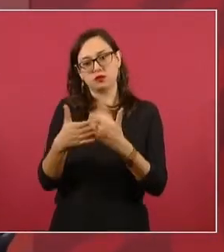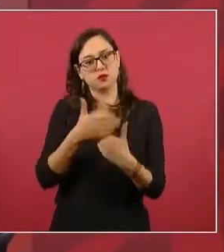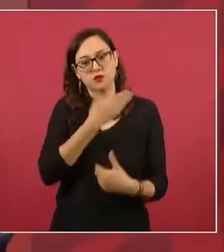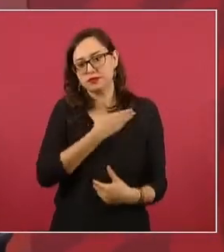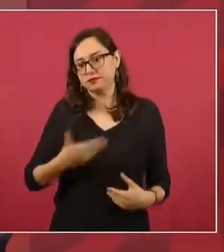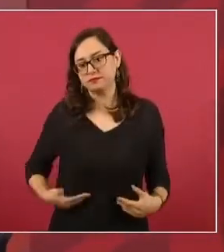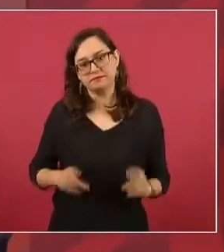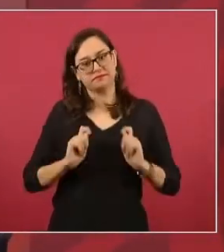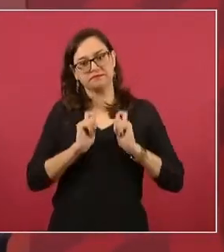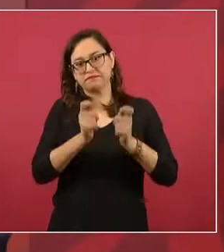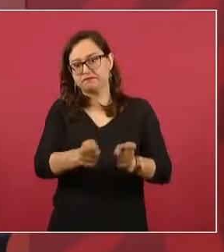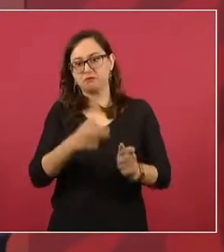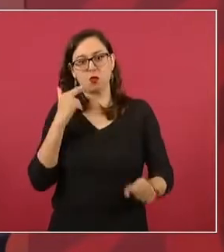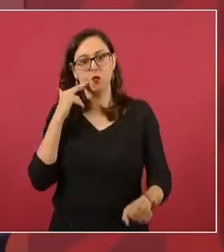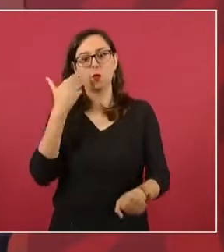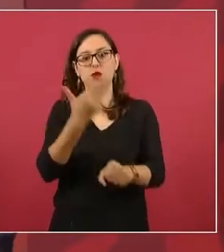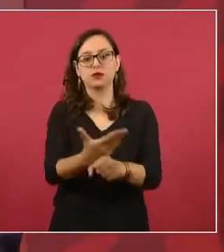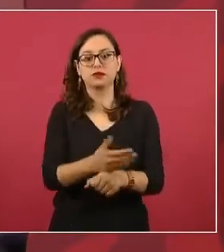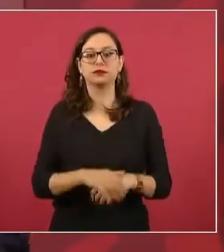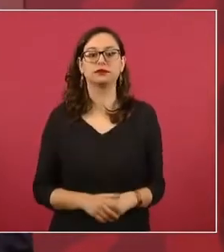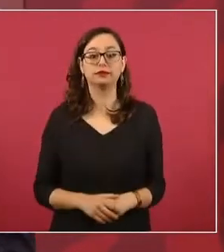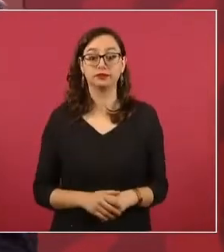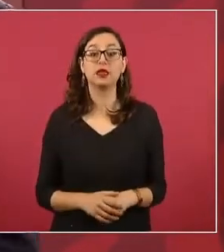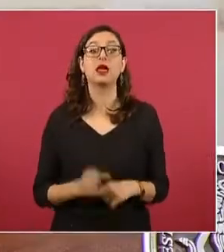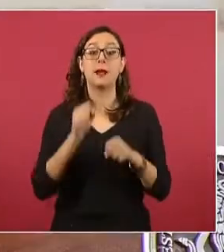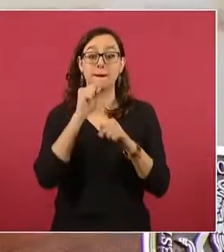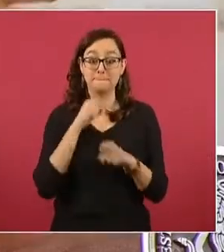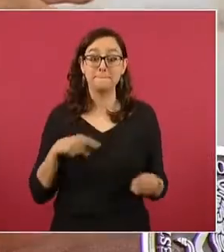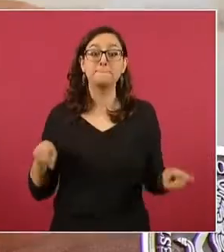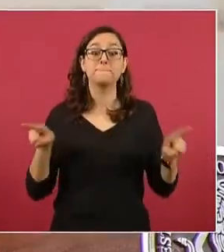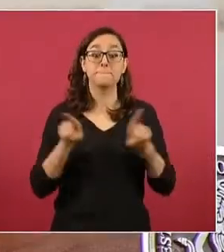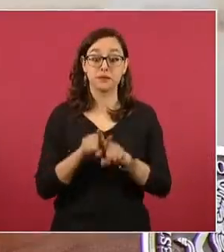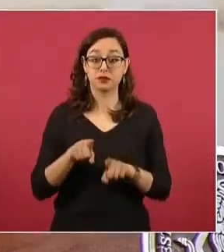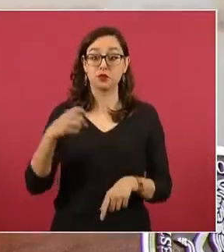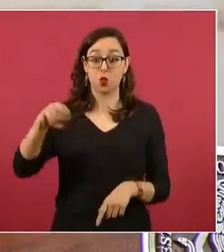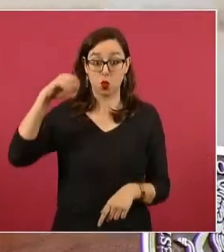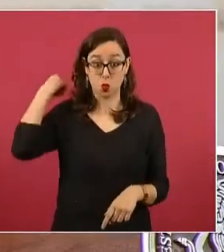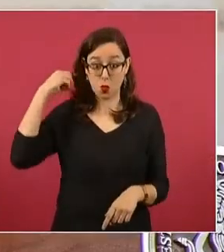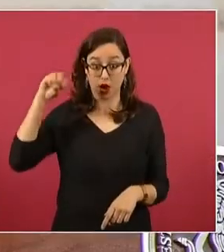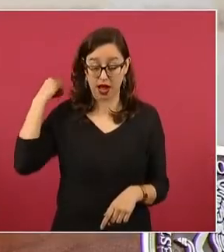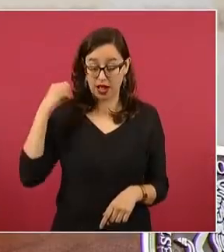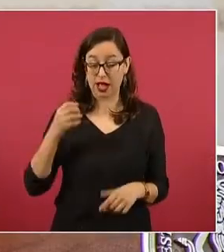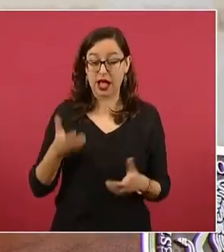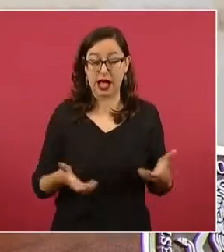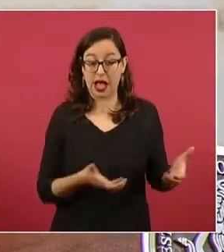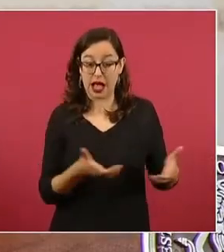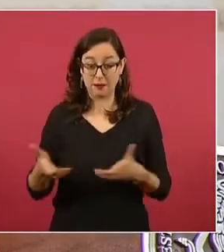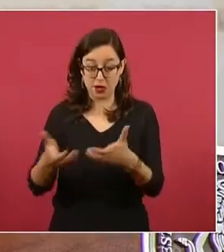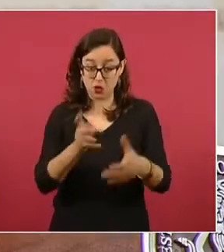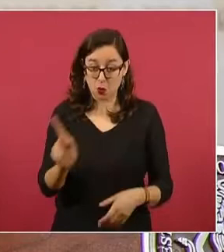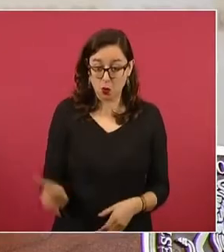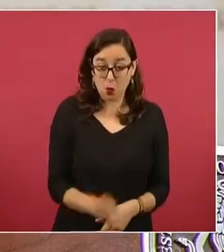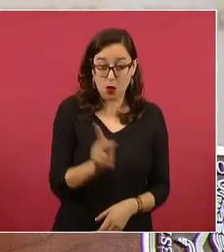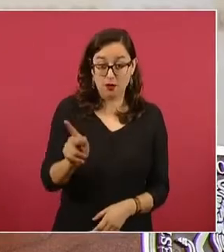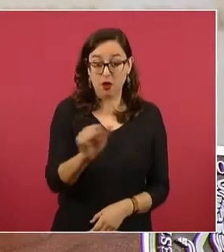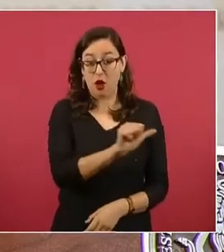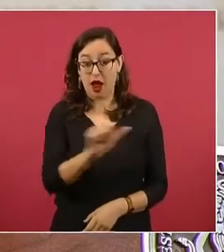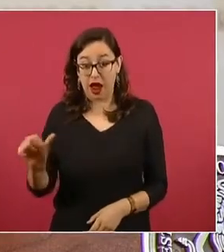rurales a las cabeceras municipales los vamos a terminar todos. Ya llevamos